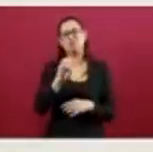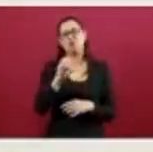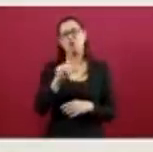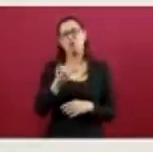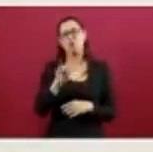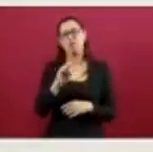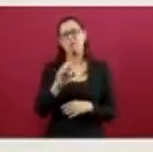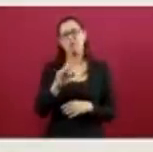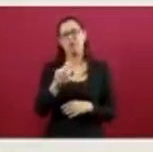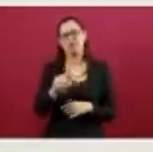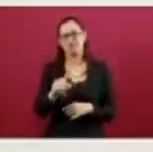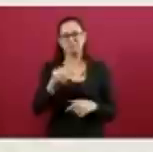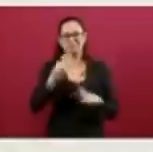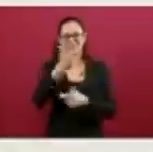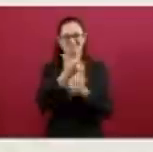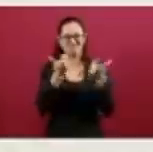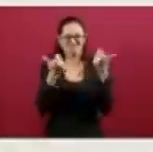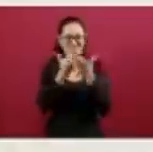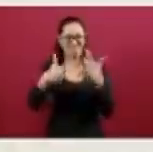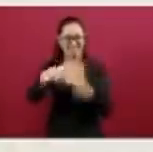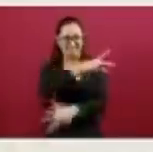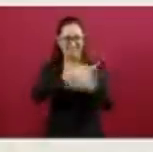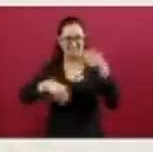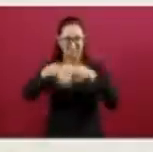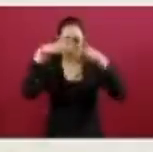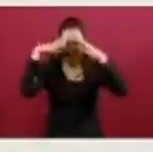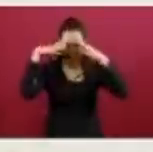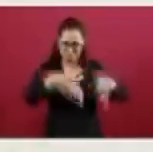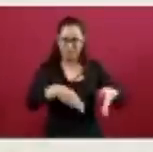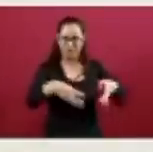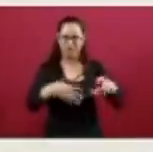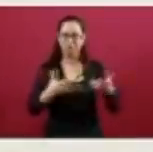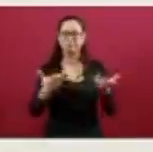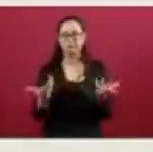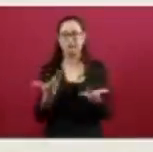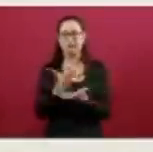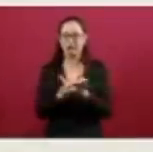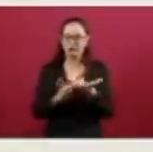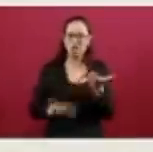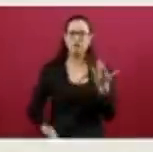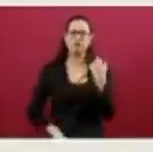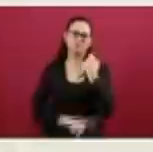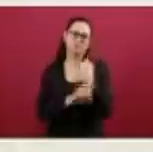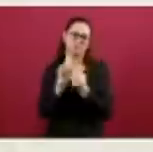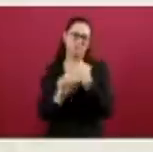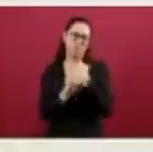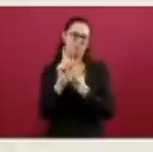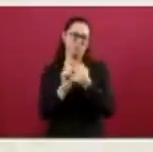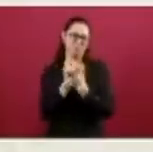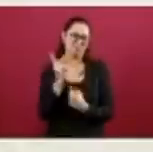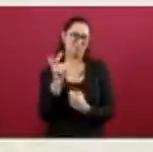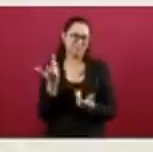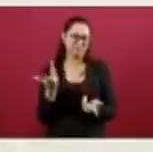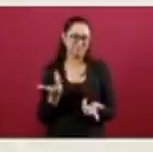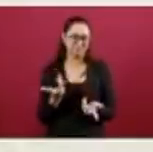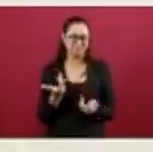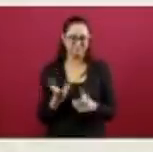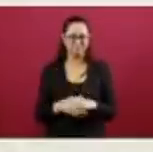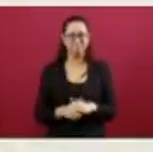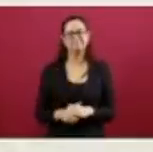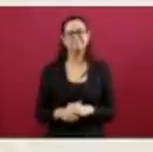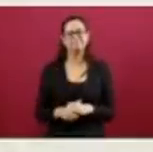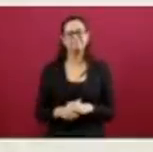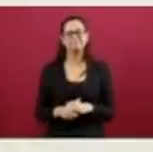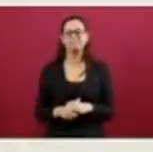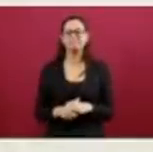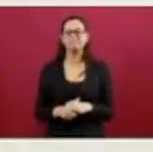son de los problemas que estamos enfrentando. Es algo parecido